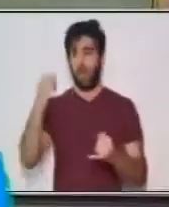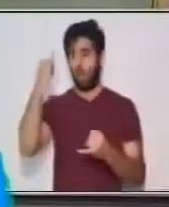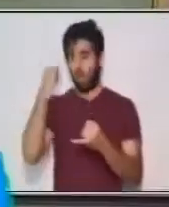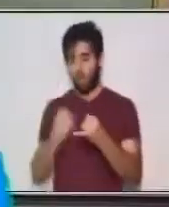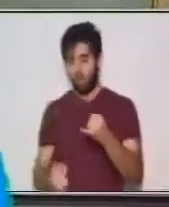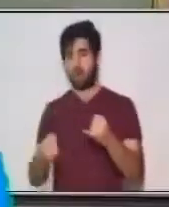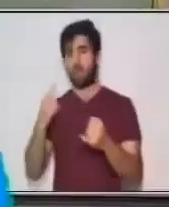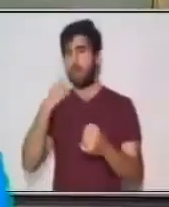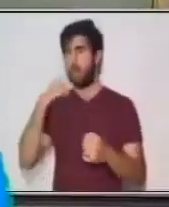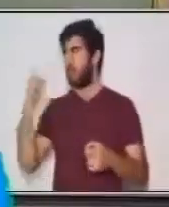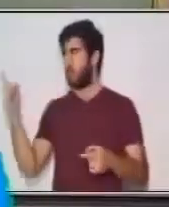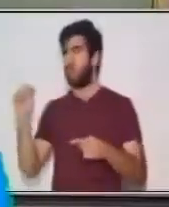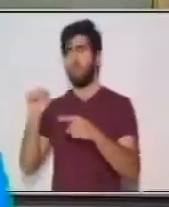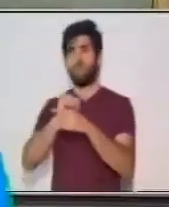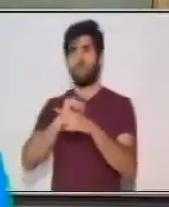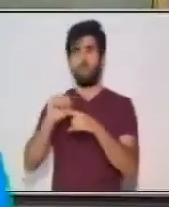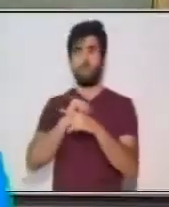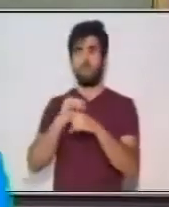ejercicio.